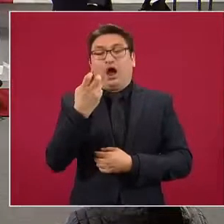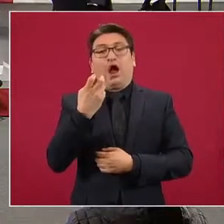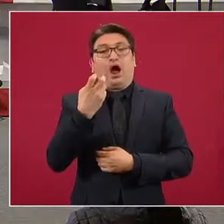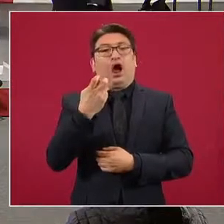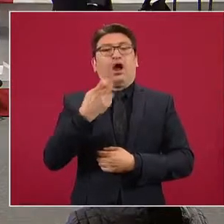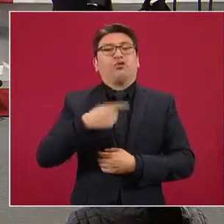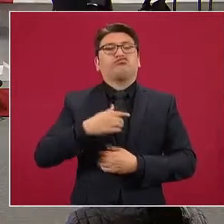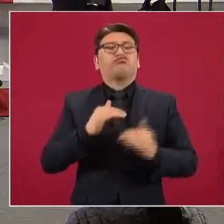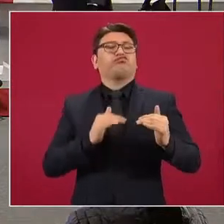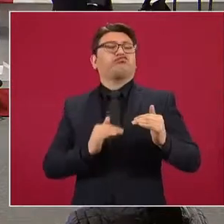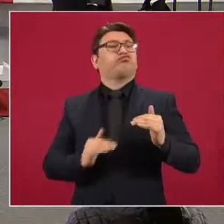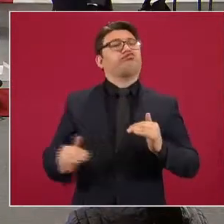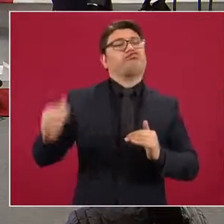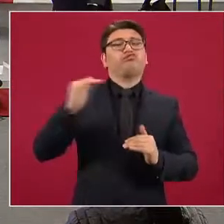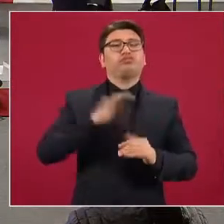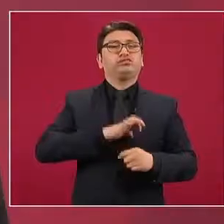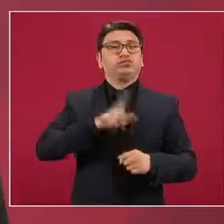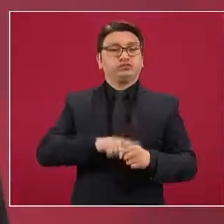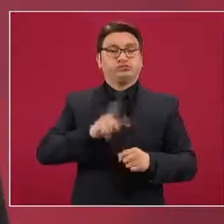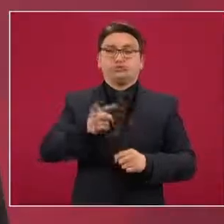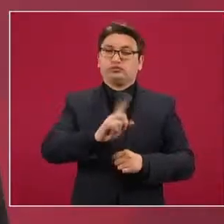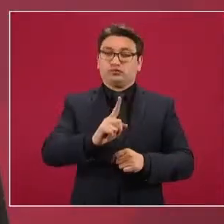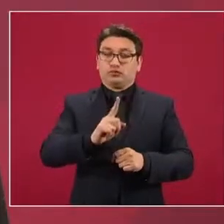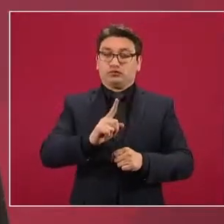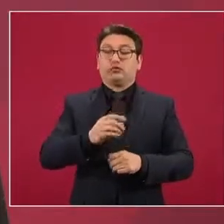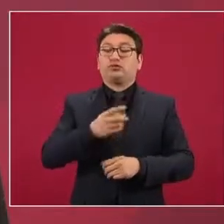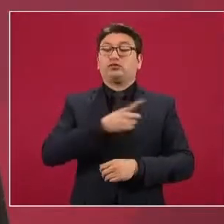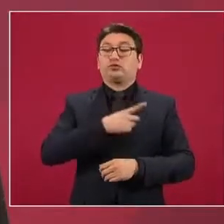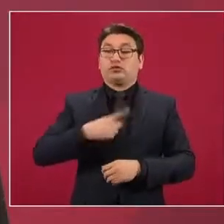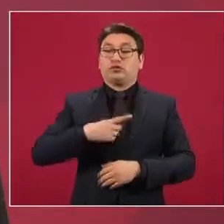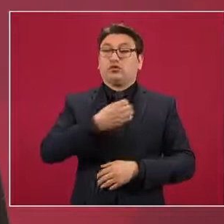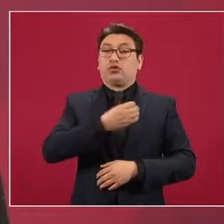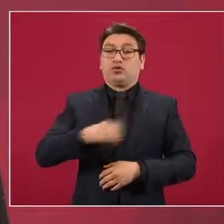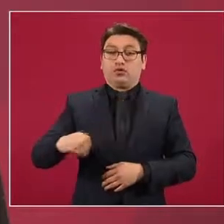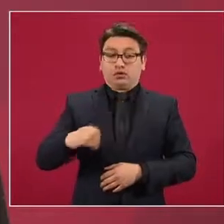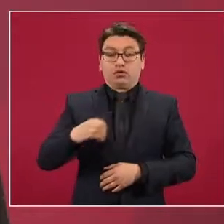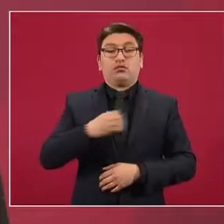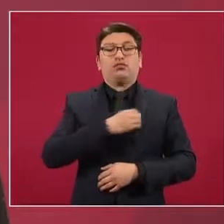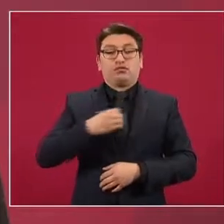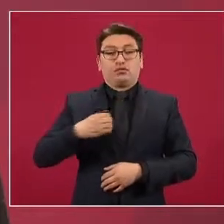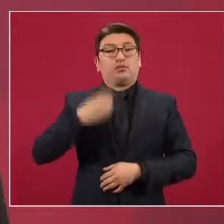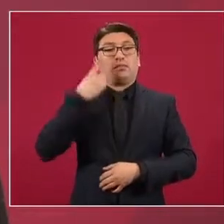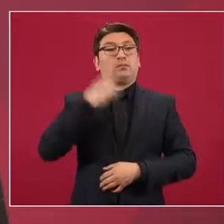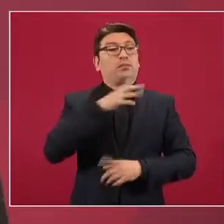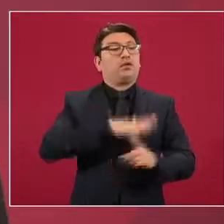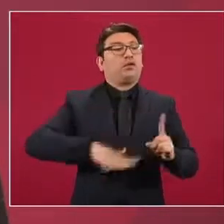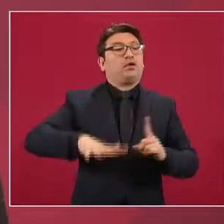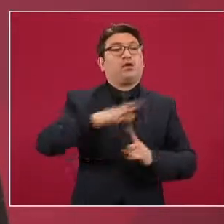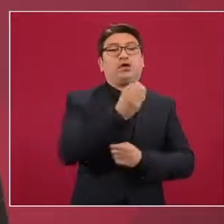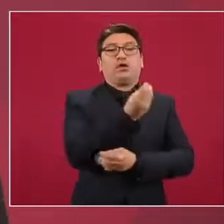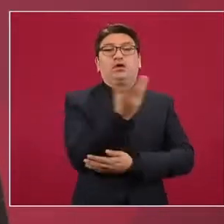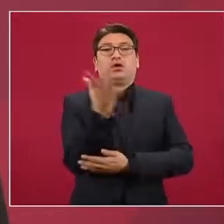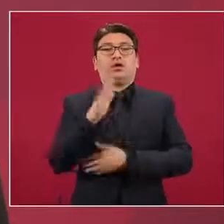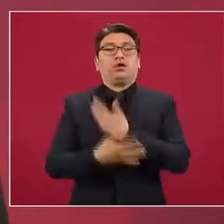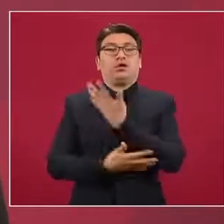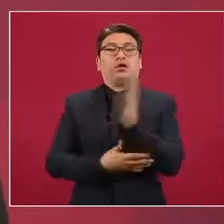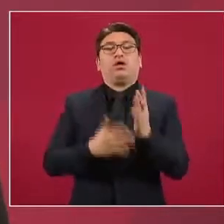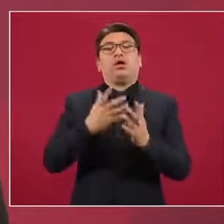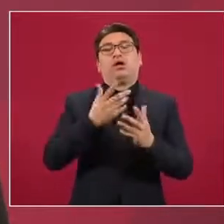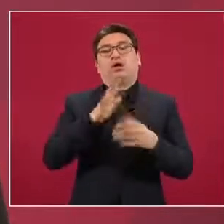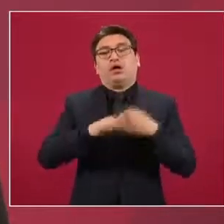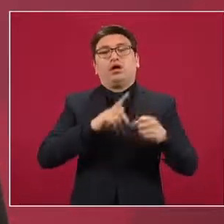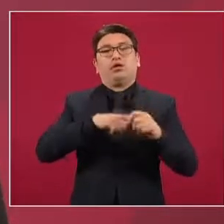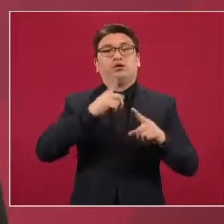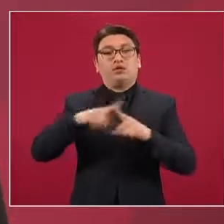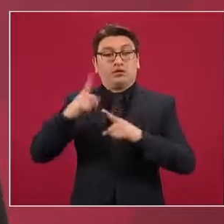especiales, sino por el contrario, te imponen obligaciones puntuales para con el entorno natural, como la de no